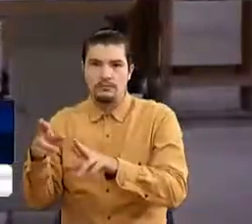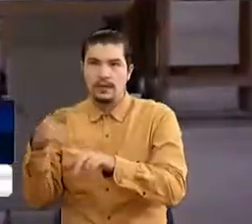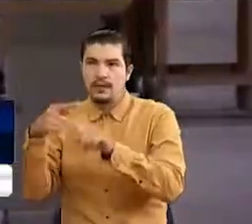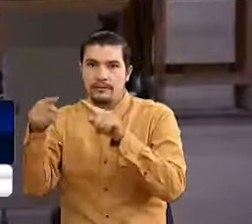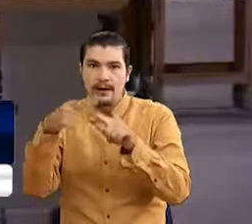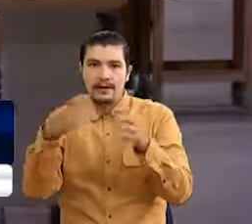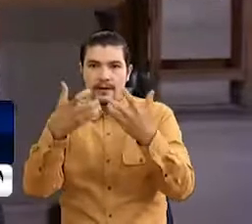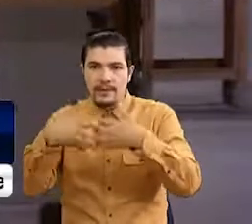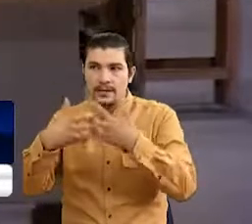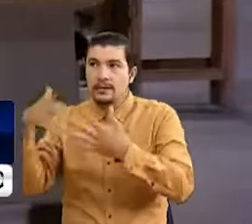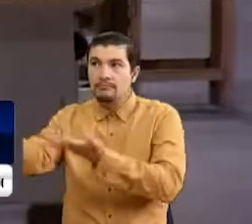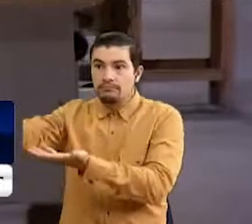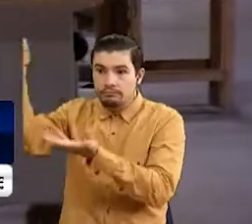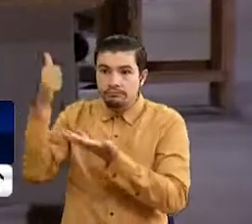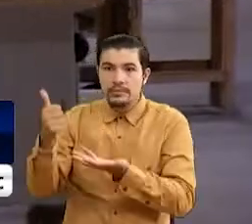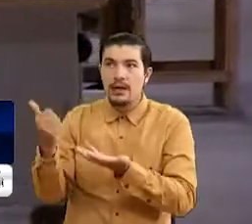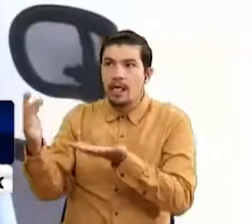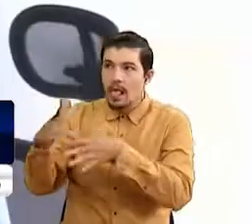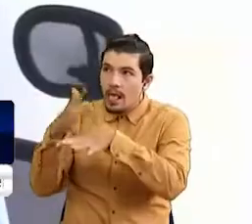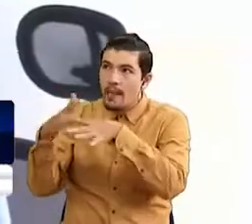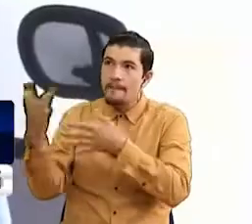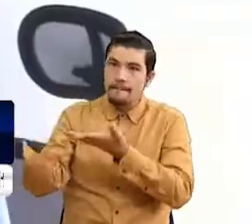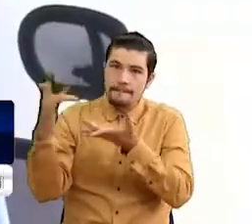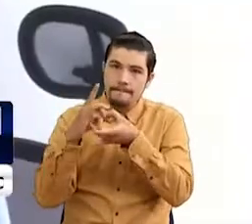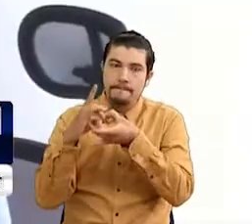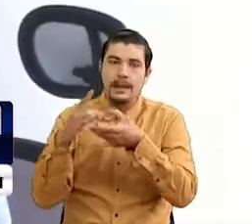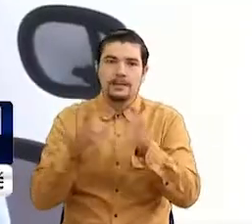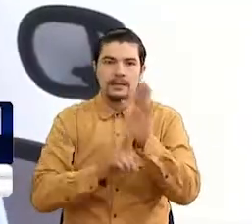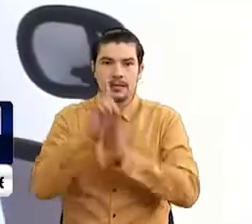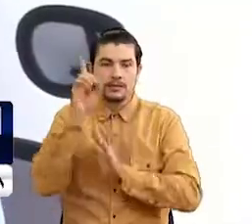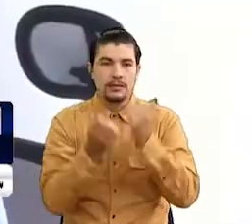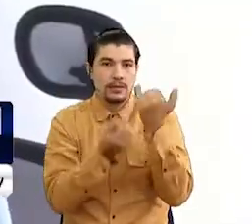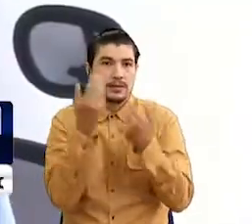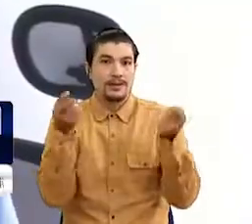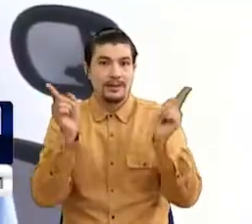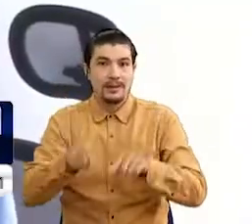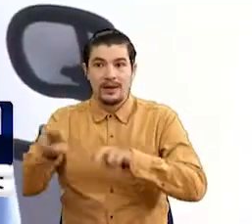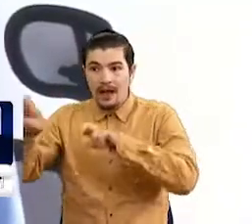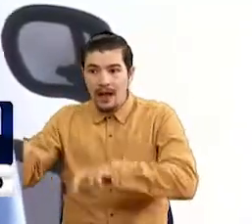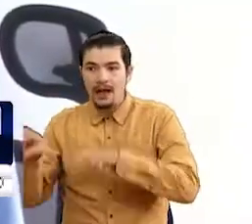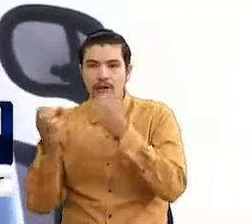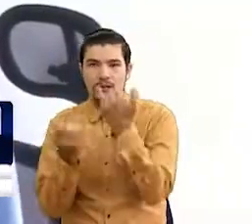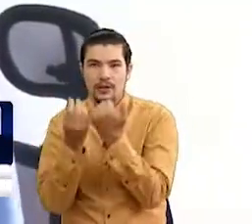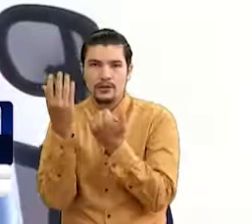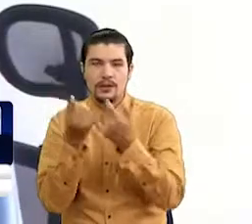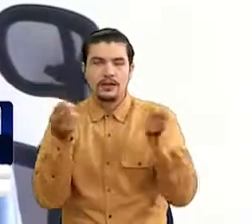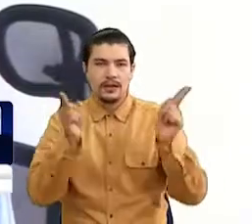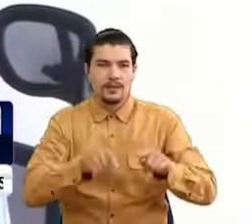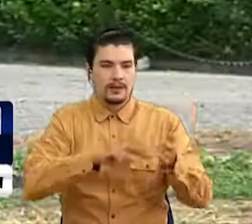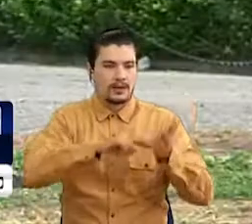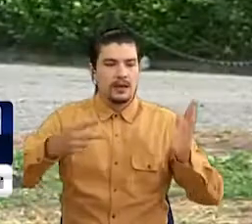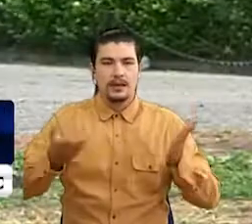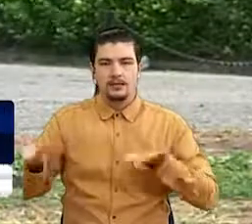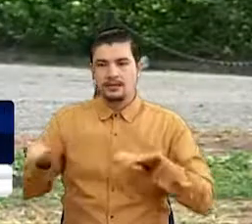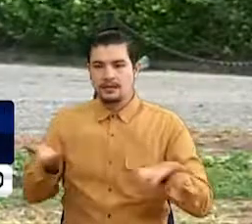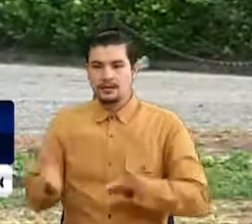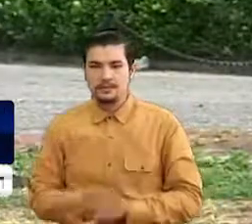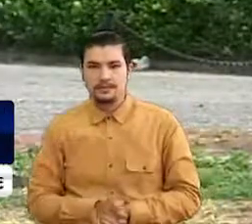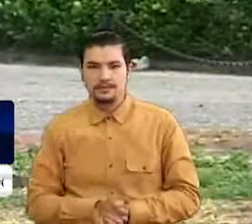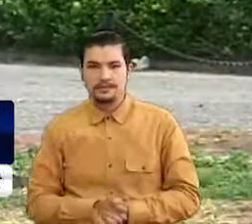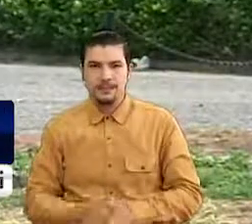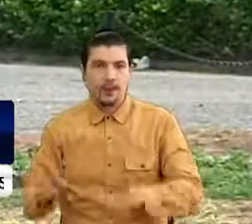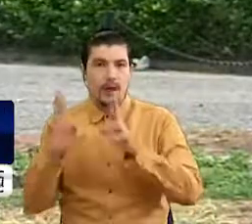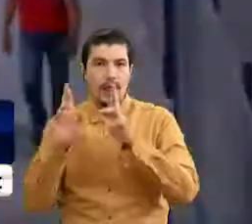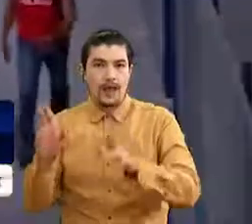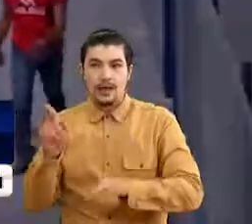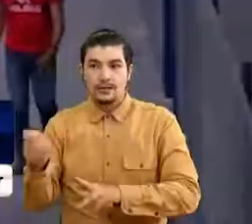de empresas, no solo desarrollos industriales, sino desarrollos agroindustriales y de tecnología y servicios. Se espera que sea